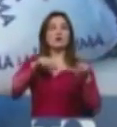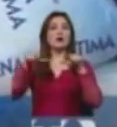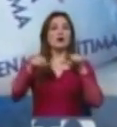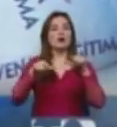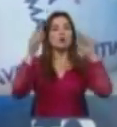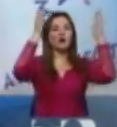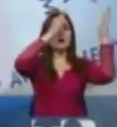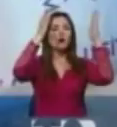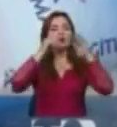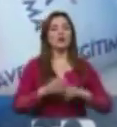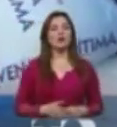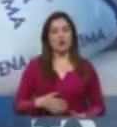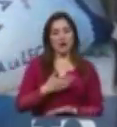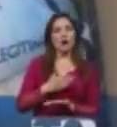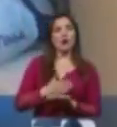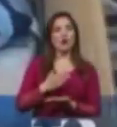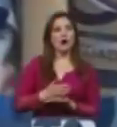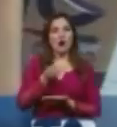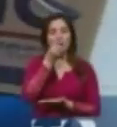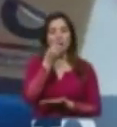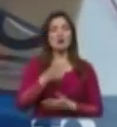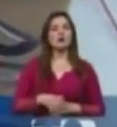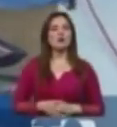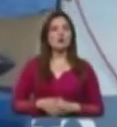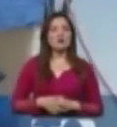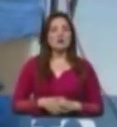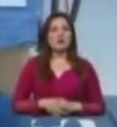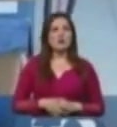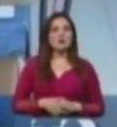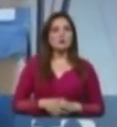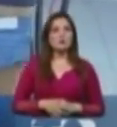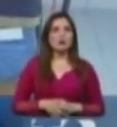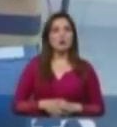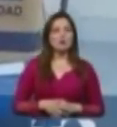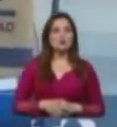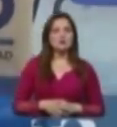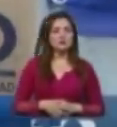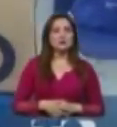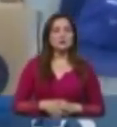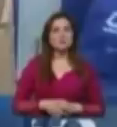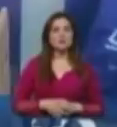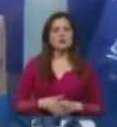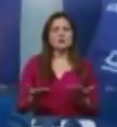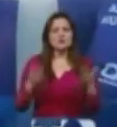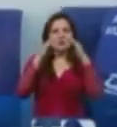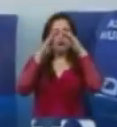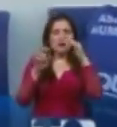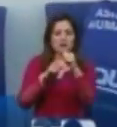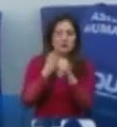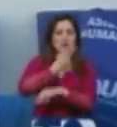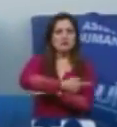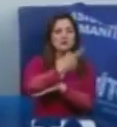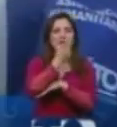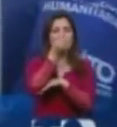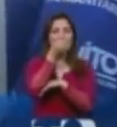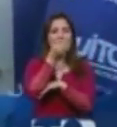tránsito temporal que van a cocinar estos alimentos. Así es, el protocolo de estos CTT es el primer día reciben